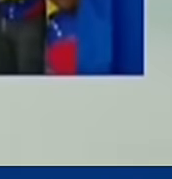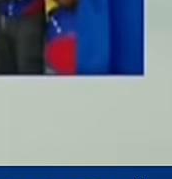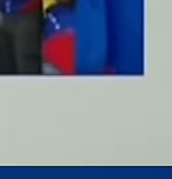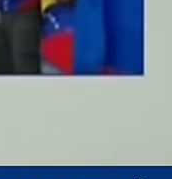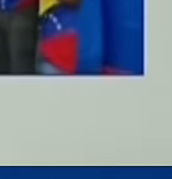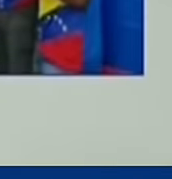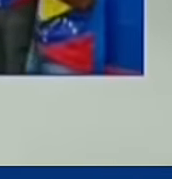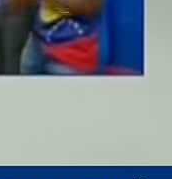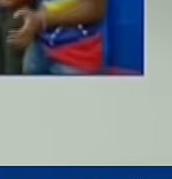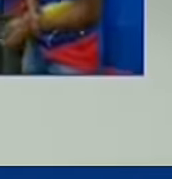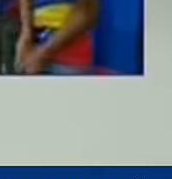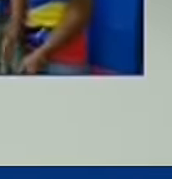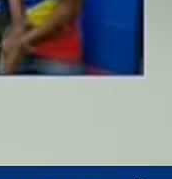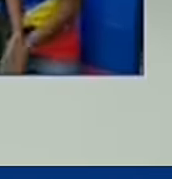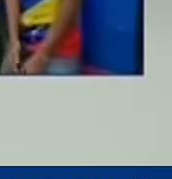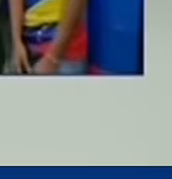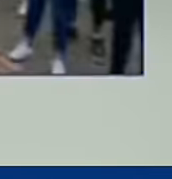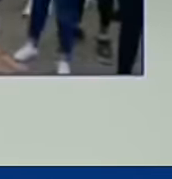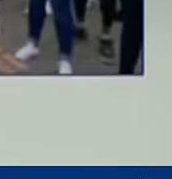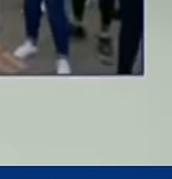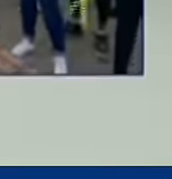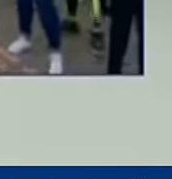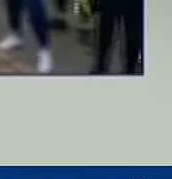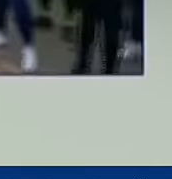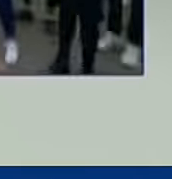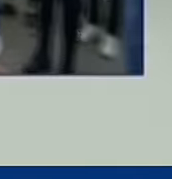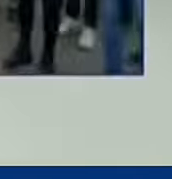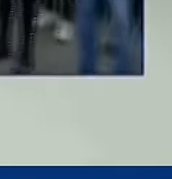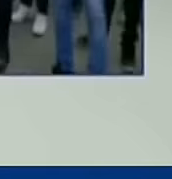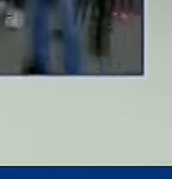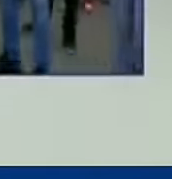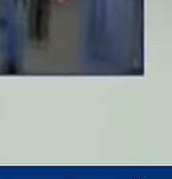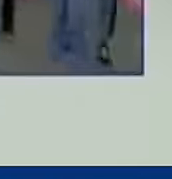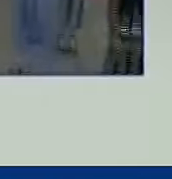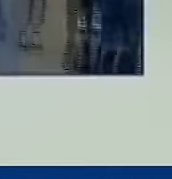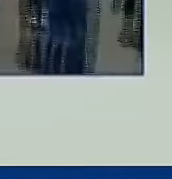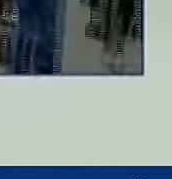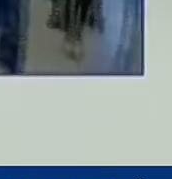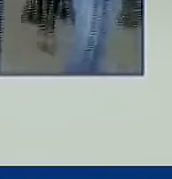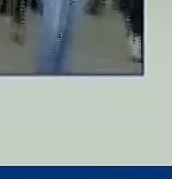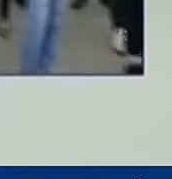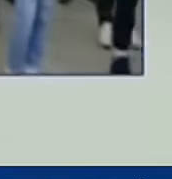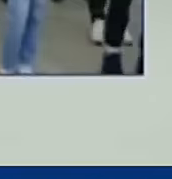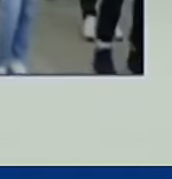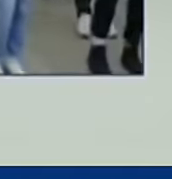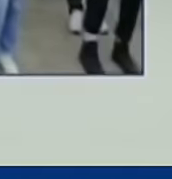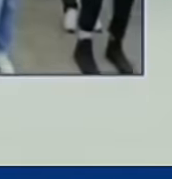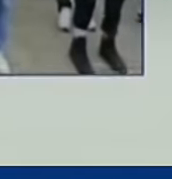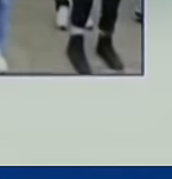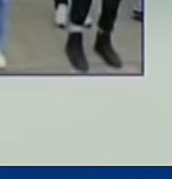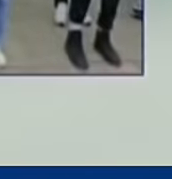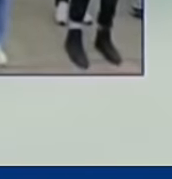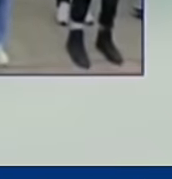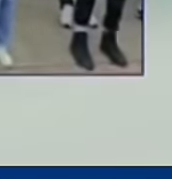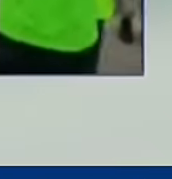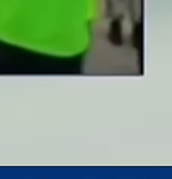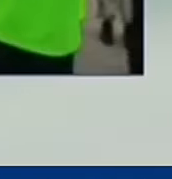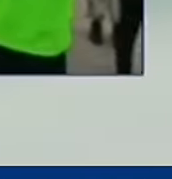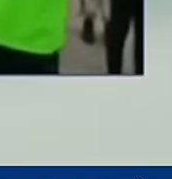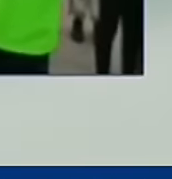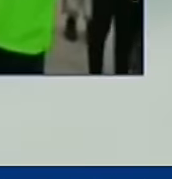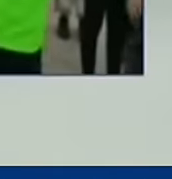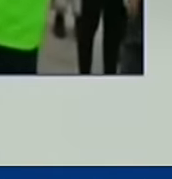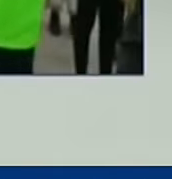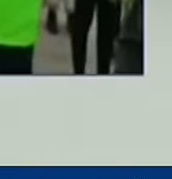¿Ustedes vieron la película que hizo el Movimiento Futuro sobre una parte de mi vida? No la han visto. Ellos no la han visto.